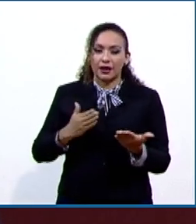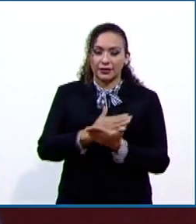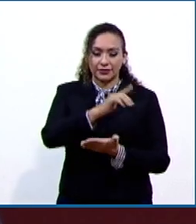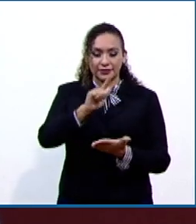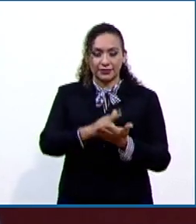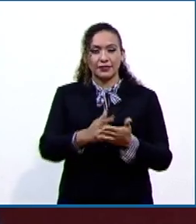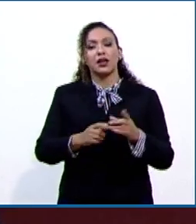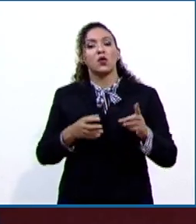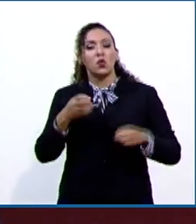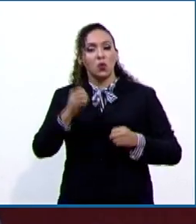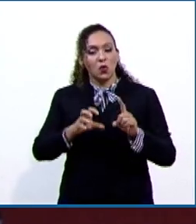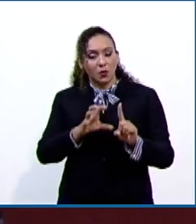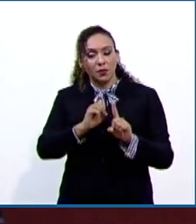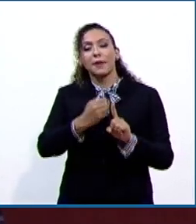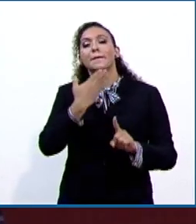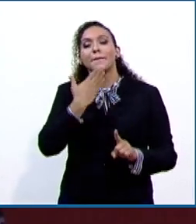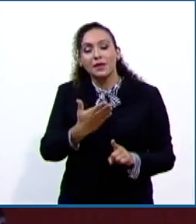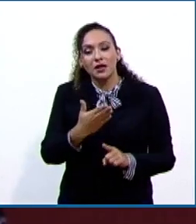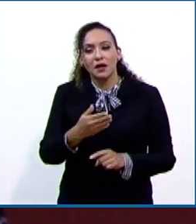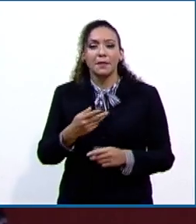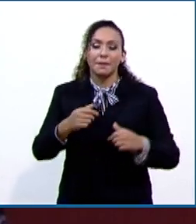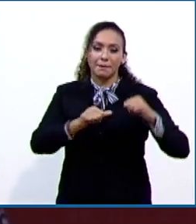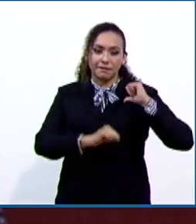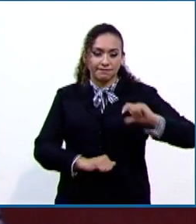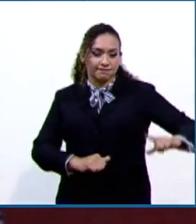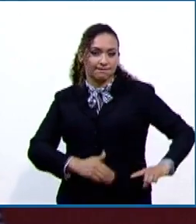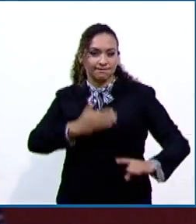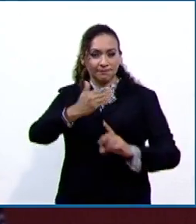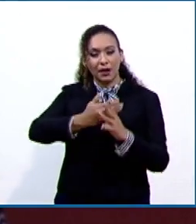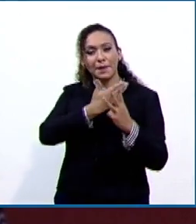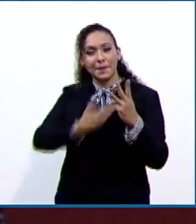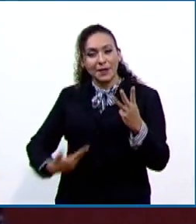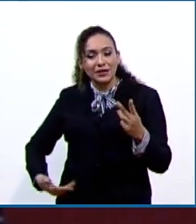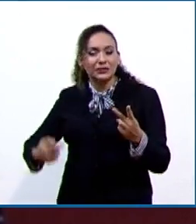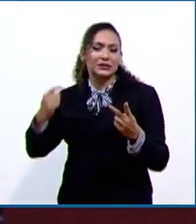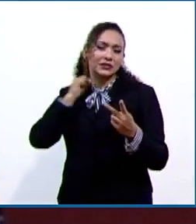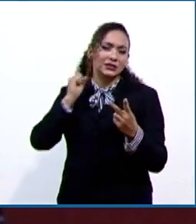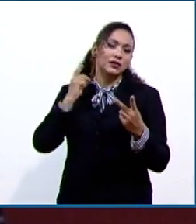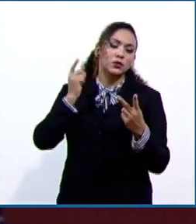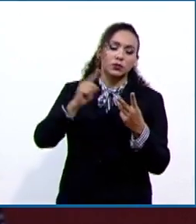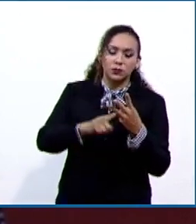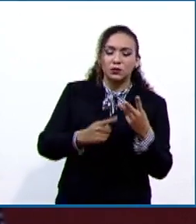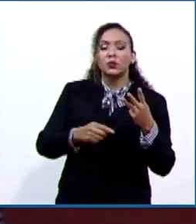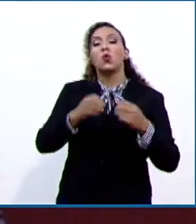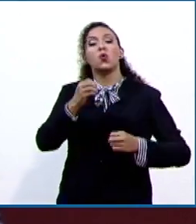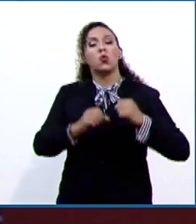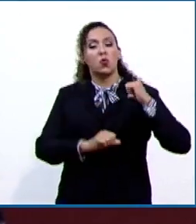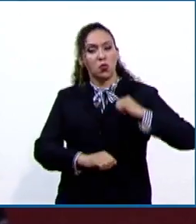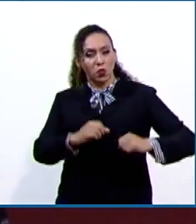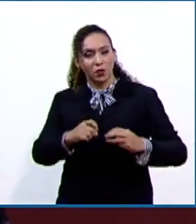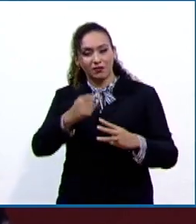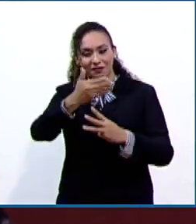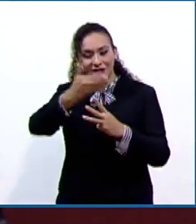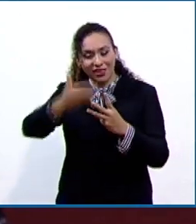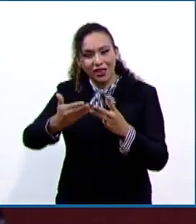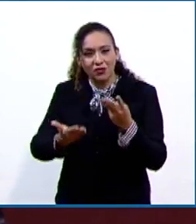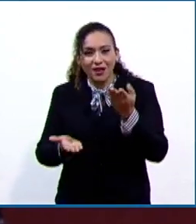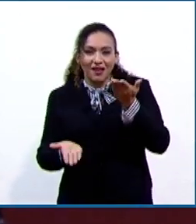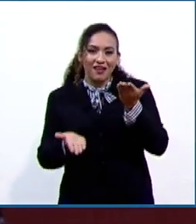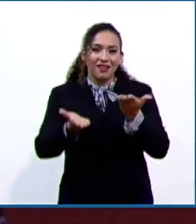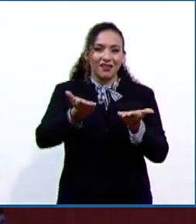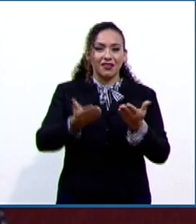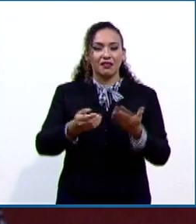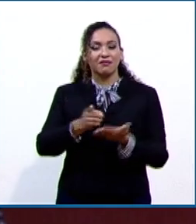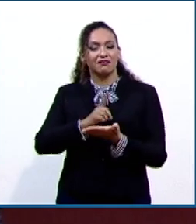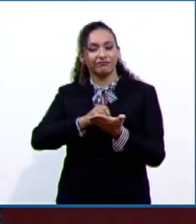poderes, a la colaboración entre ellos, a la independencia judicial y a los derechos